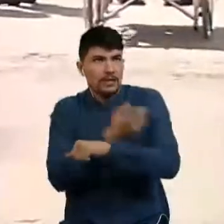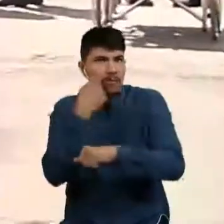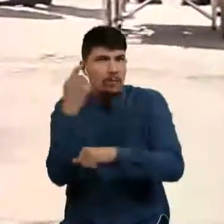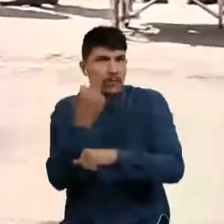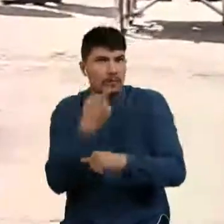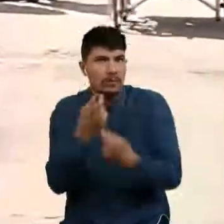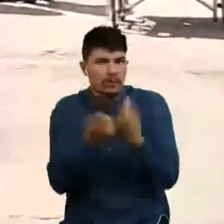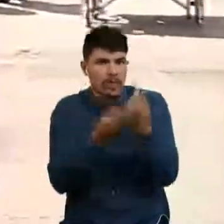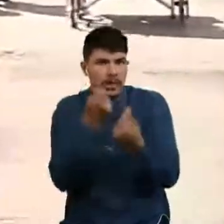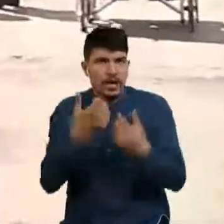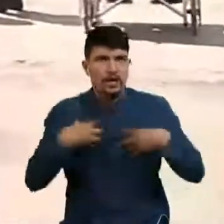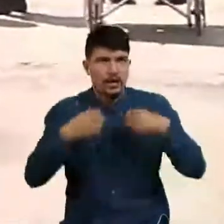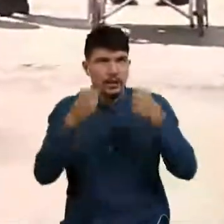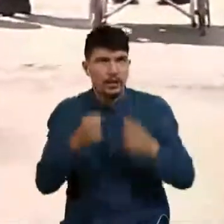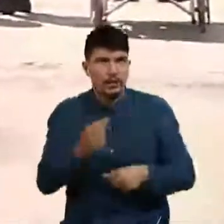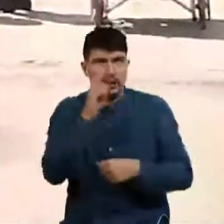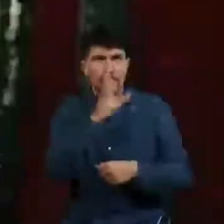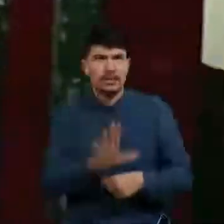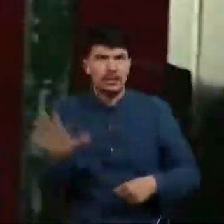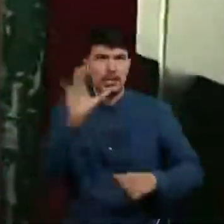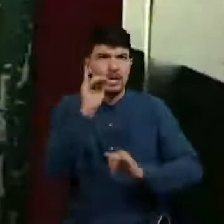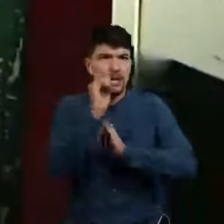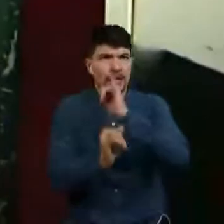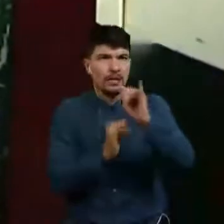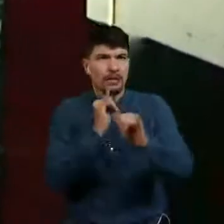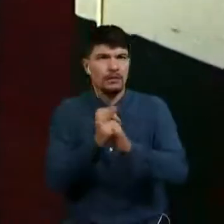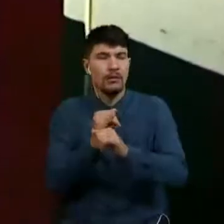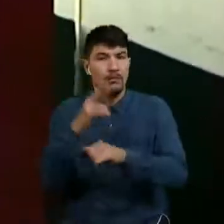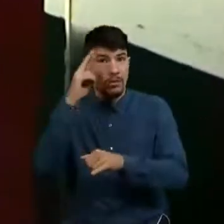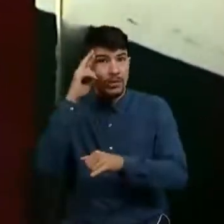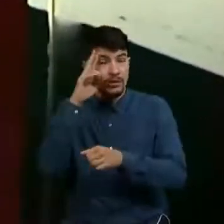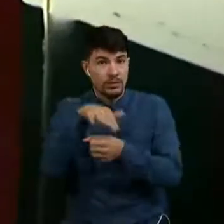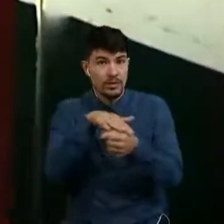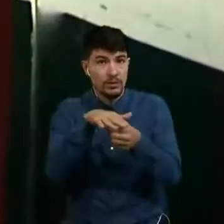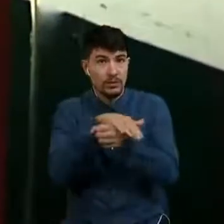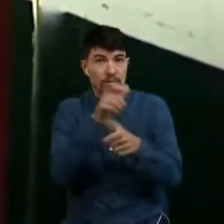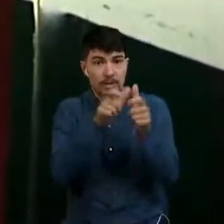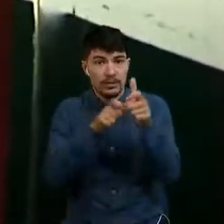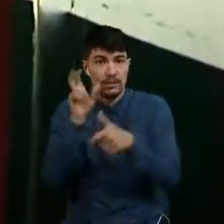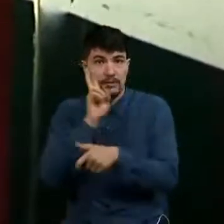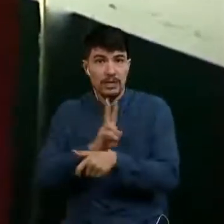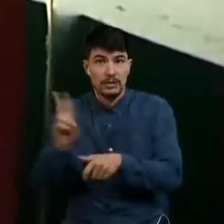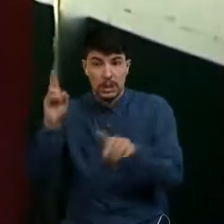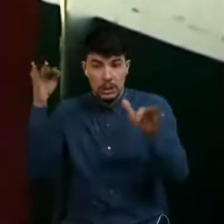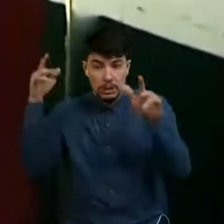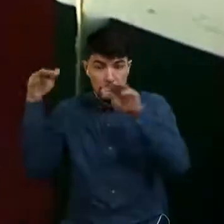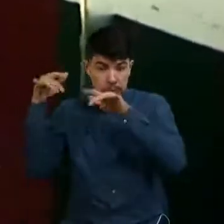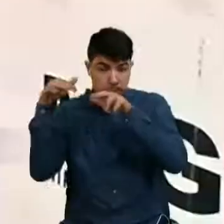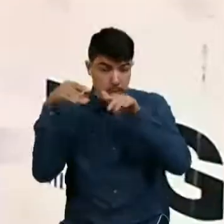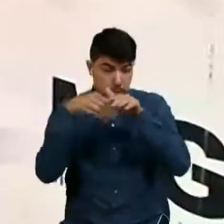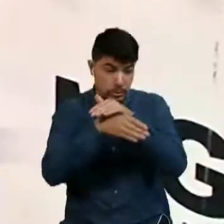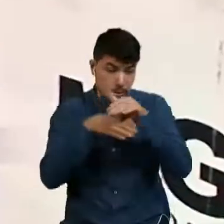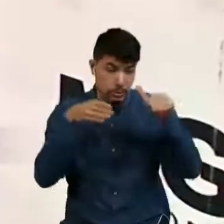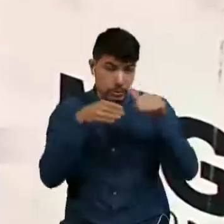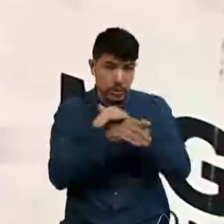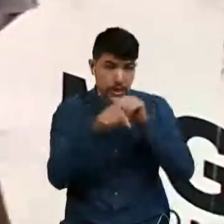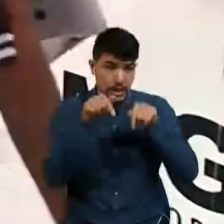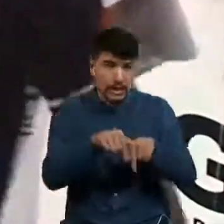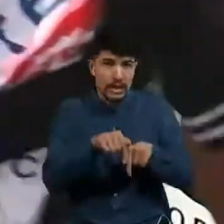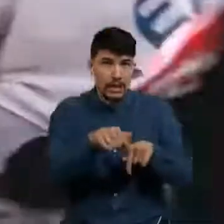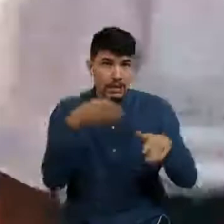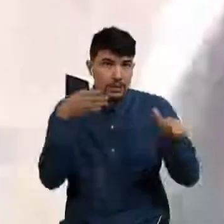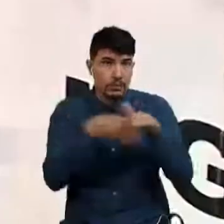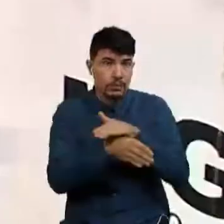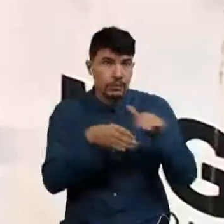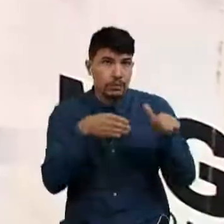propios nacionales e internacionales este hecho de venezolanos que según las autoridades migratorias llegan ante el paso